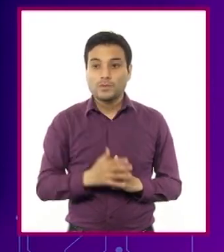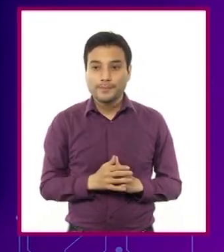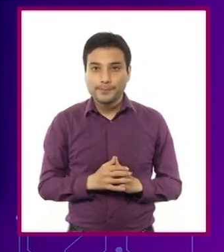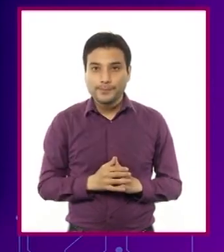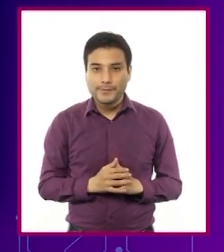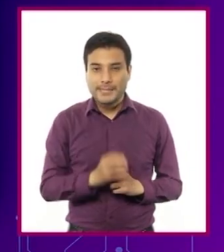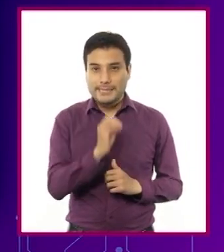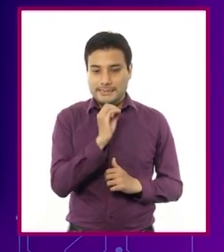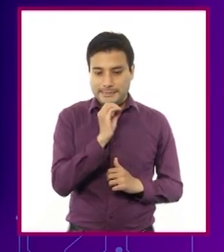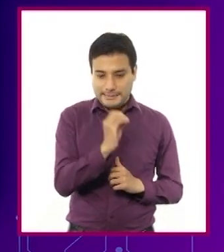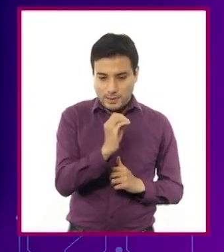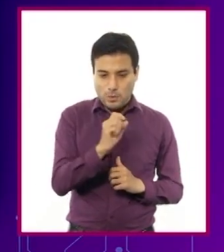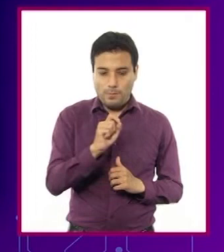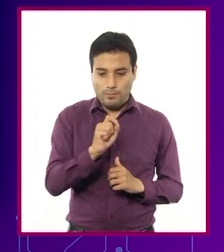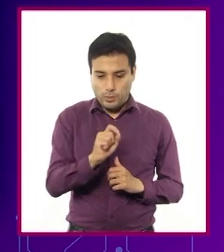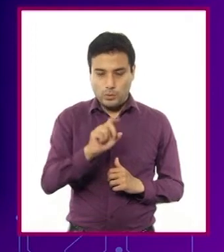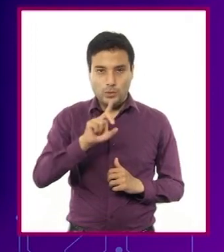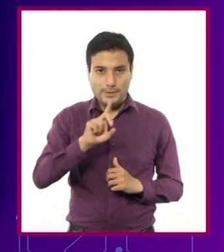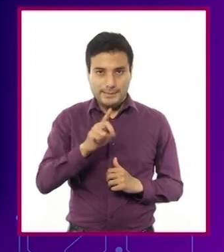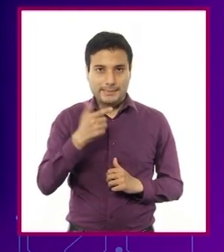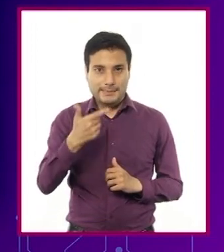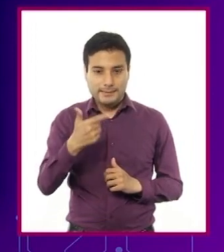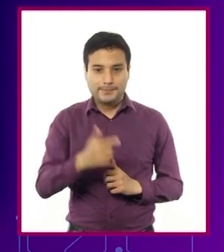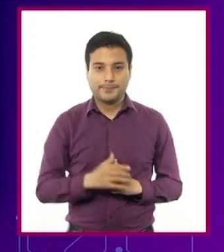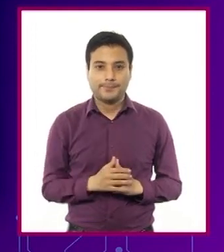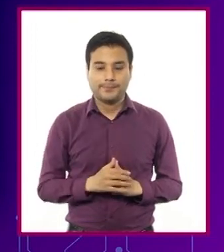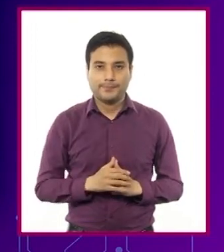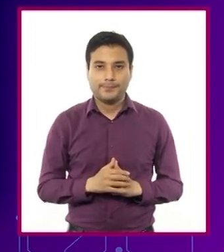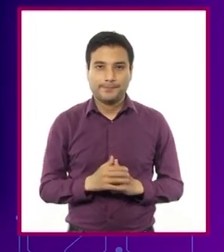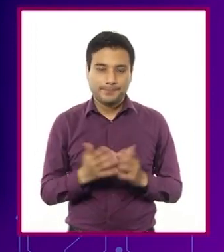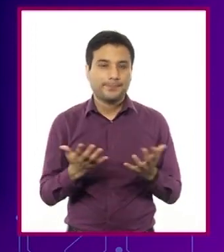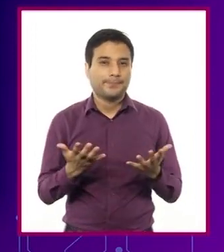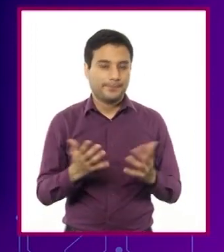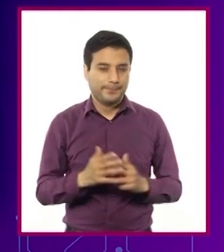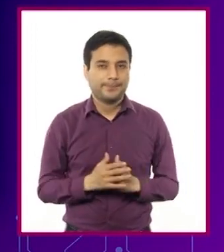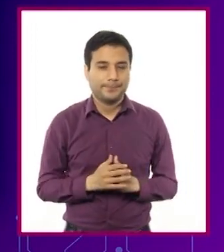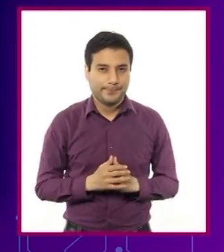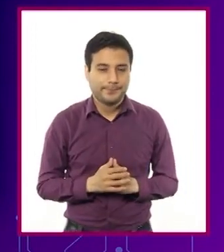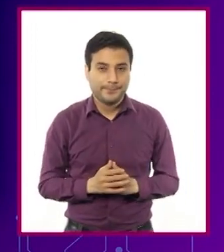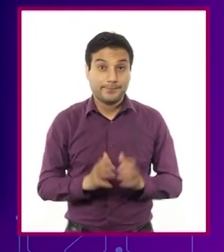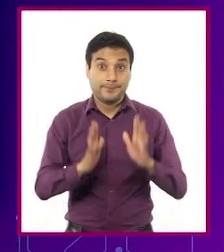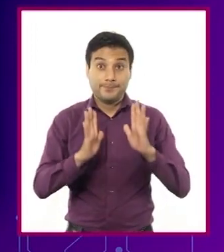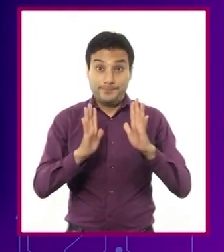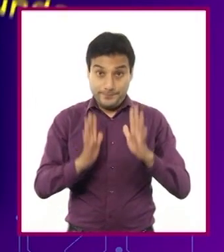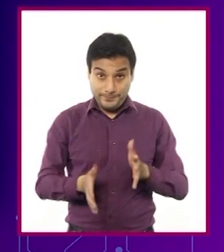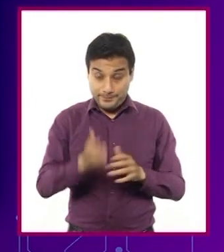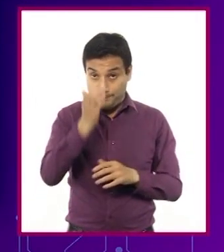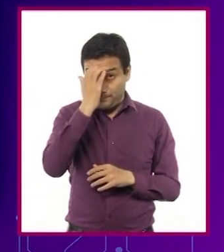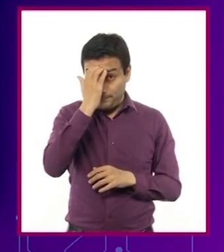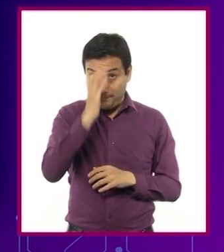a 0.37. Entonces, si ya se conoce el rango,